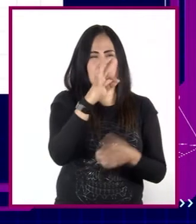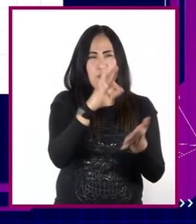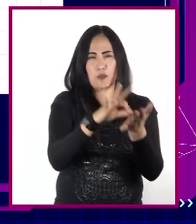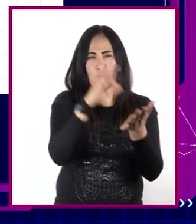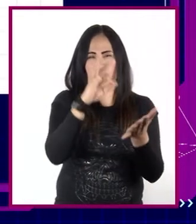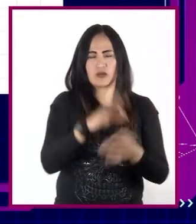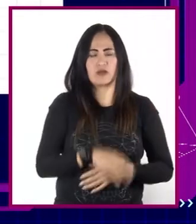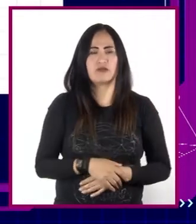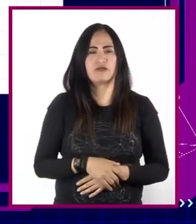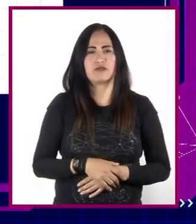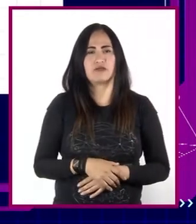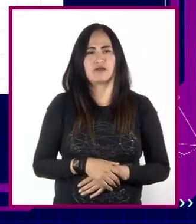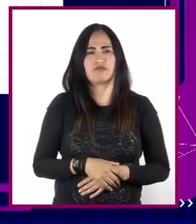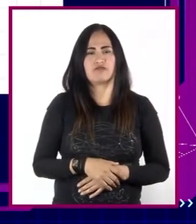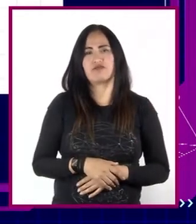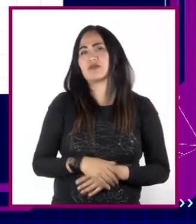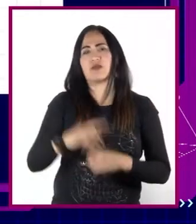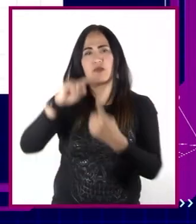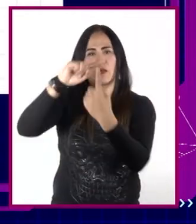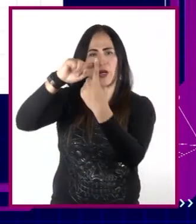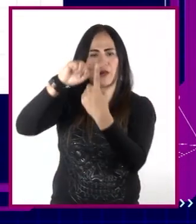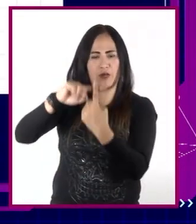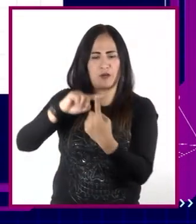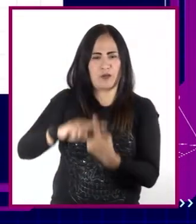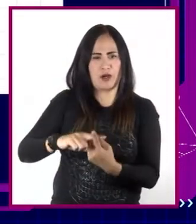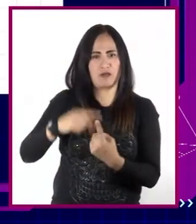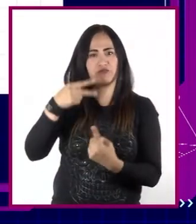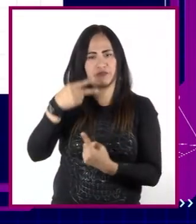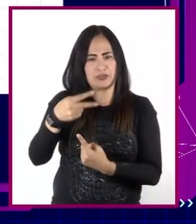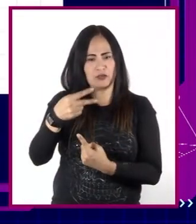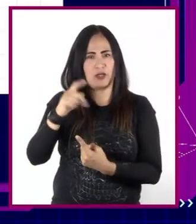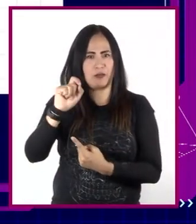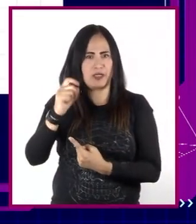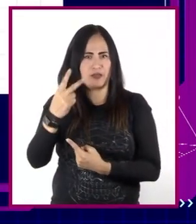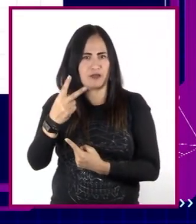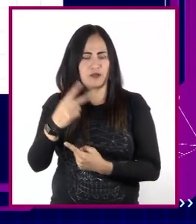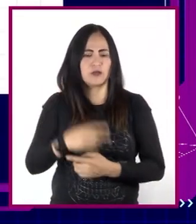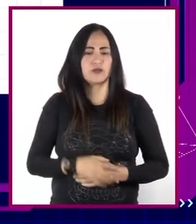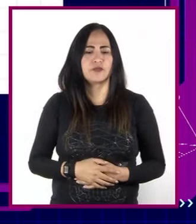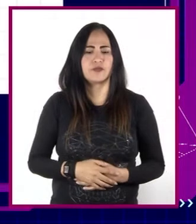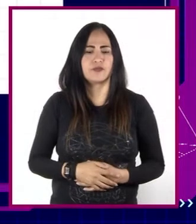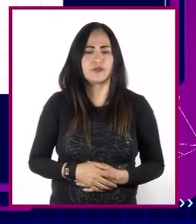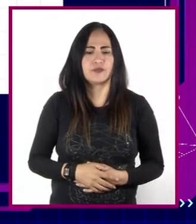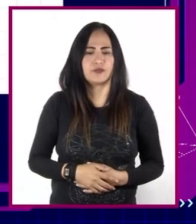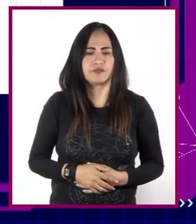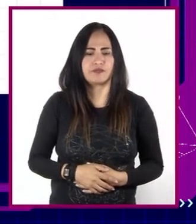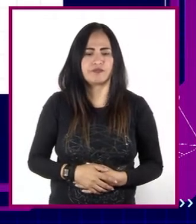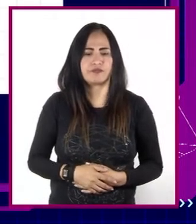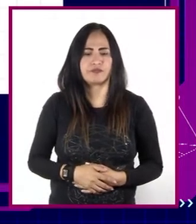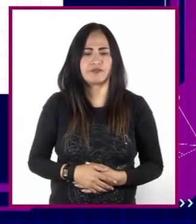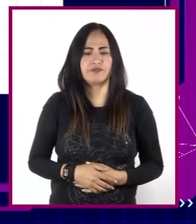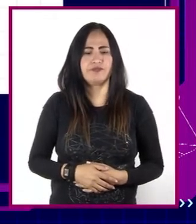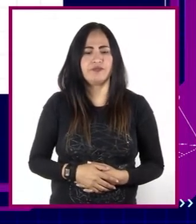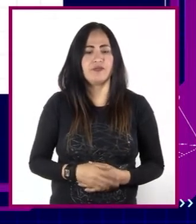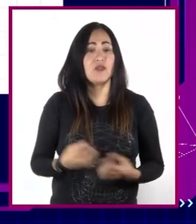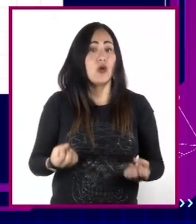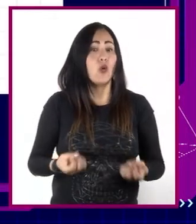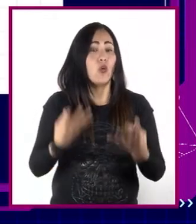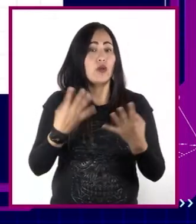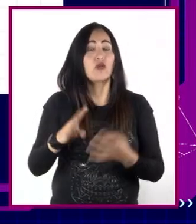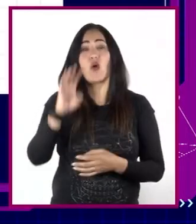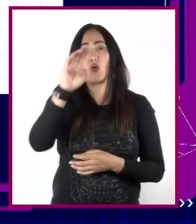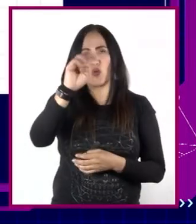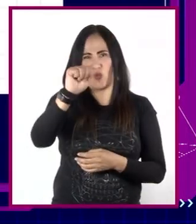que es la suma total de sus calificaciones obtenidas en las demás asignaturas. Entonces, debe obtener 9